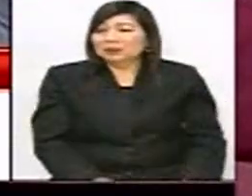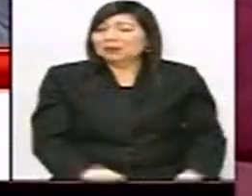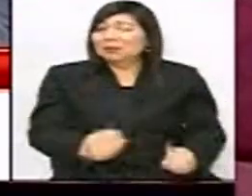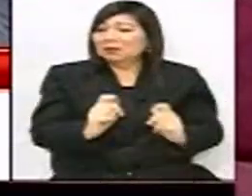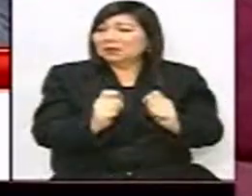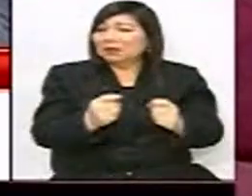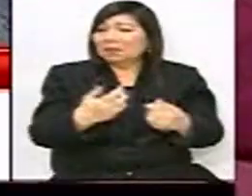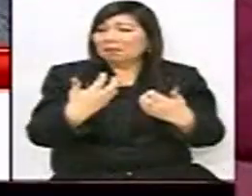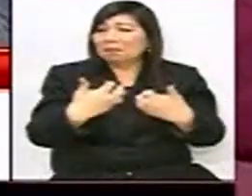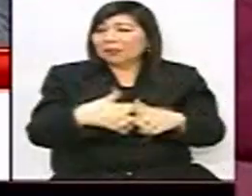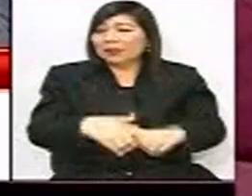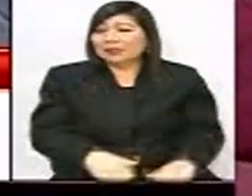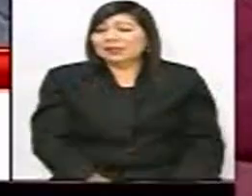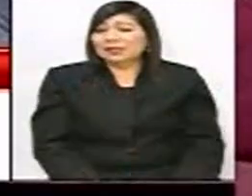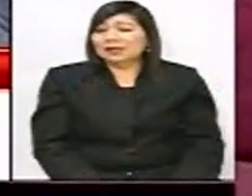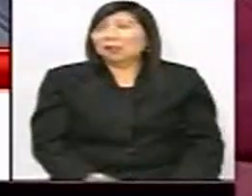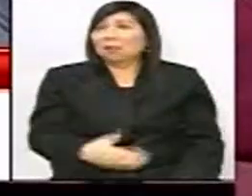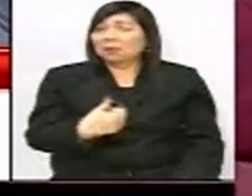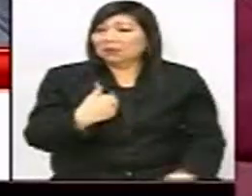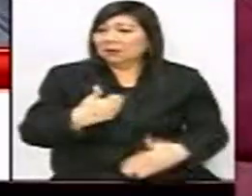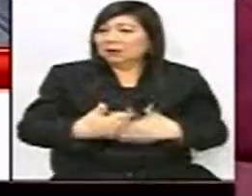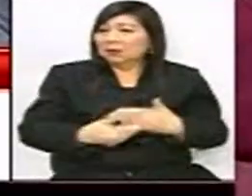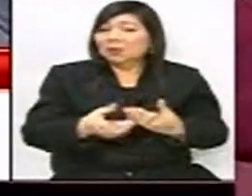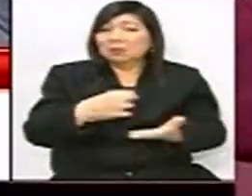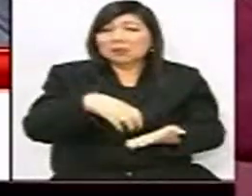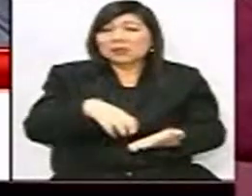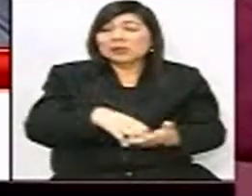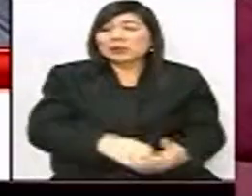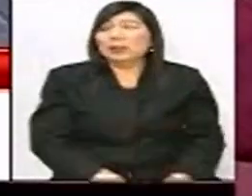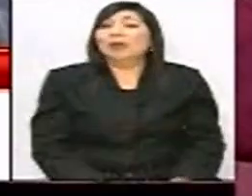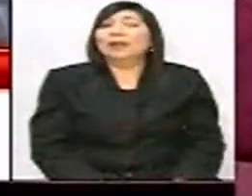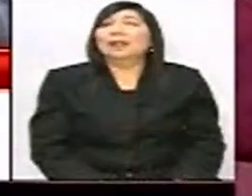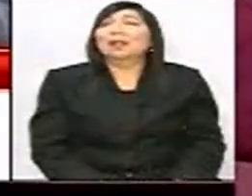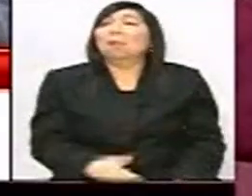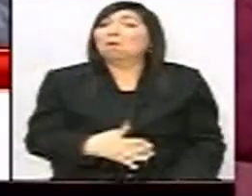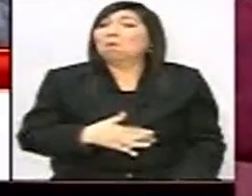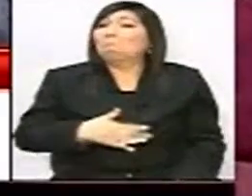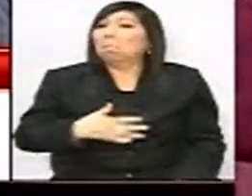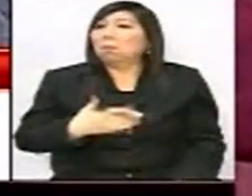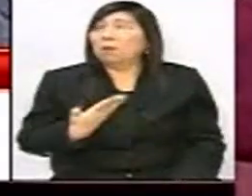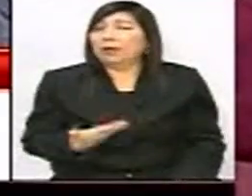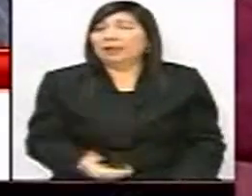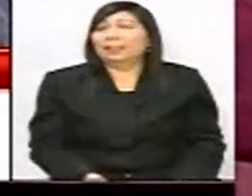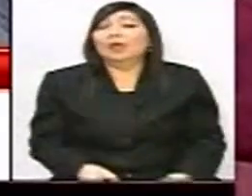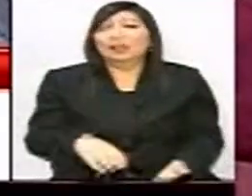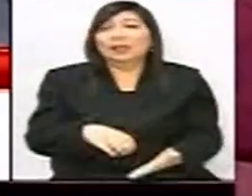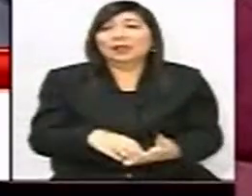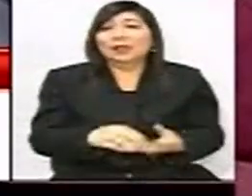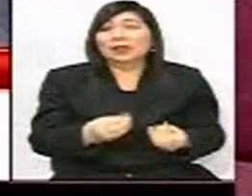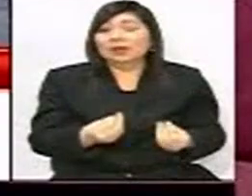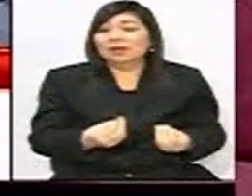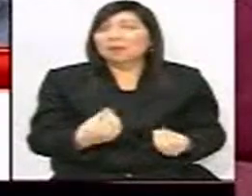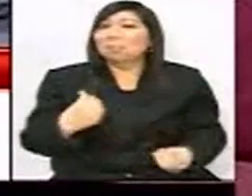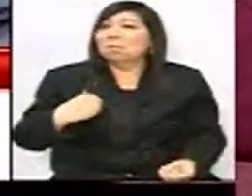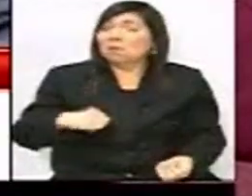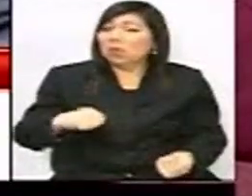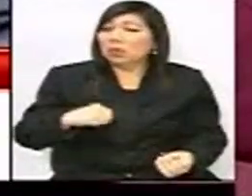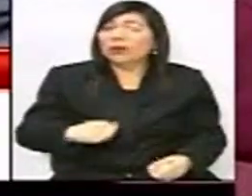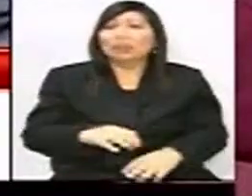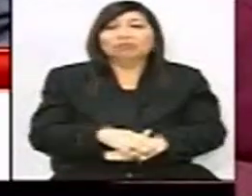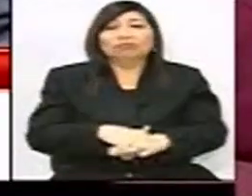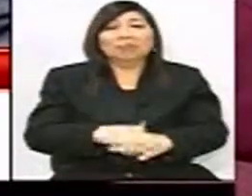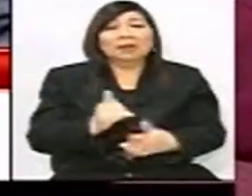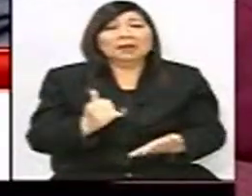empresa los ingresos que se puede generar como ciudad y que poder, y como ciudad y como municipalidad y